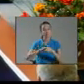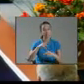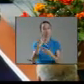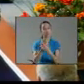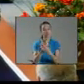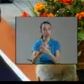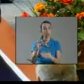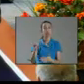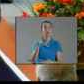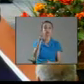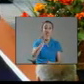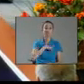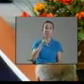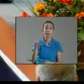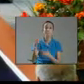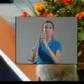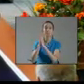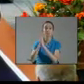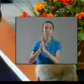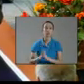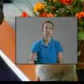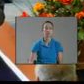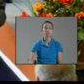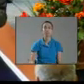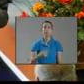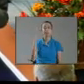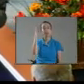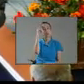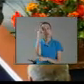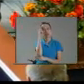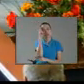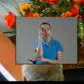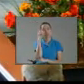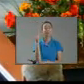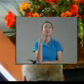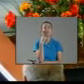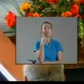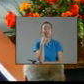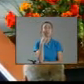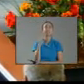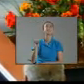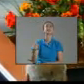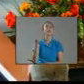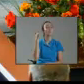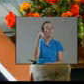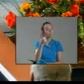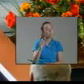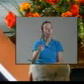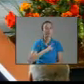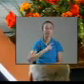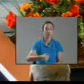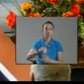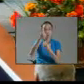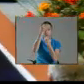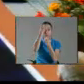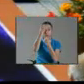O diezmó Leví. Estaba Aarón. No me acuerdo. ¿Qué fue primero, el huevo o la